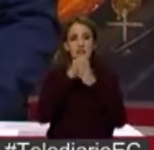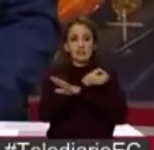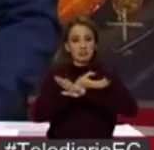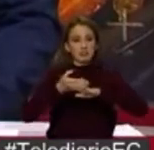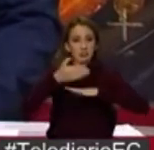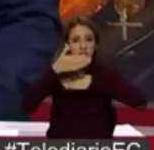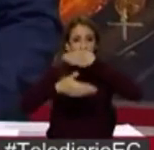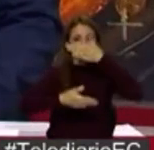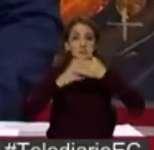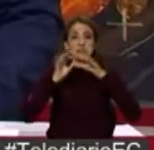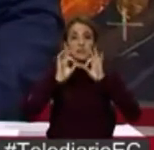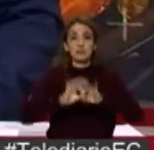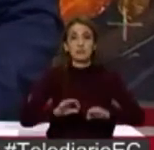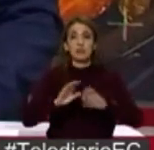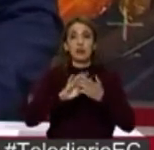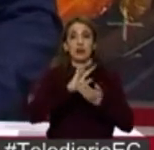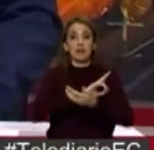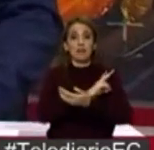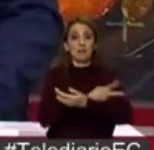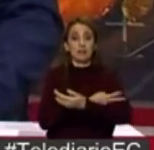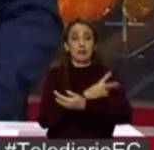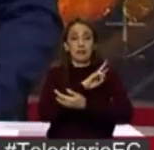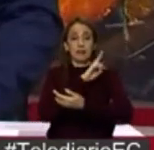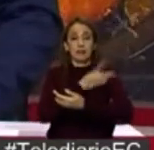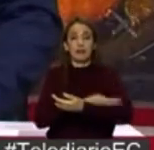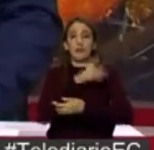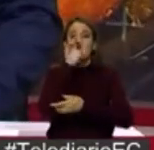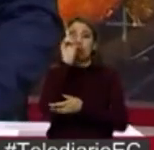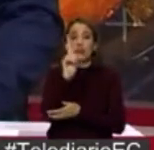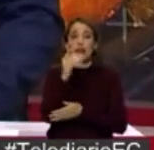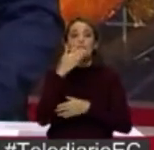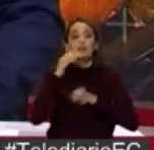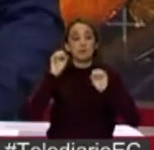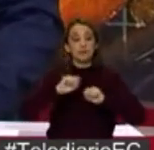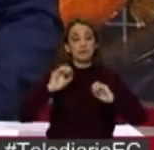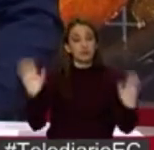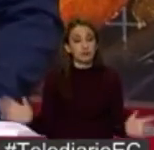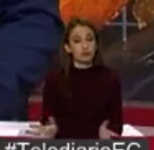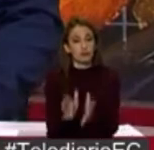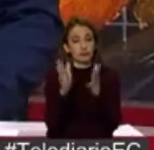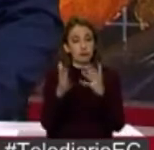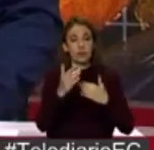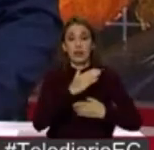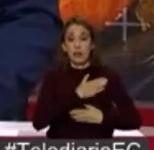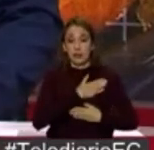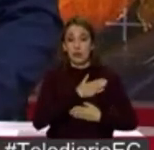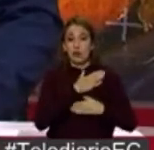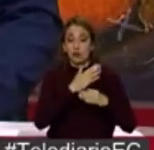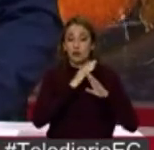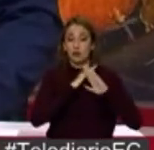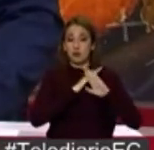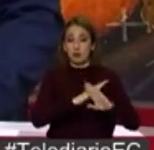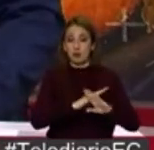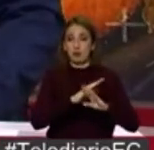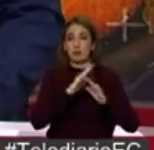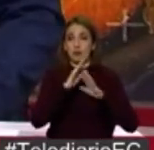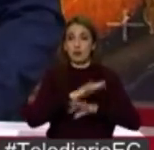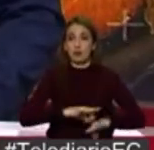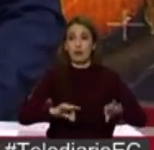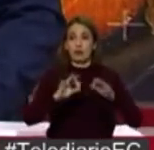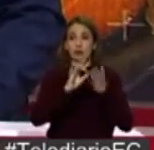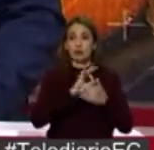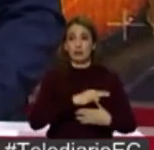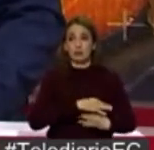de vitamina D para reforzar el sistema inmunológico y proteger el corazón para evitar ser vulnerables al